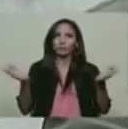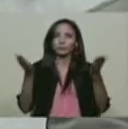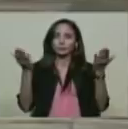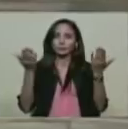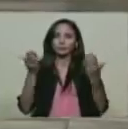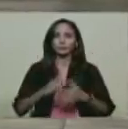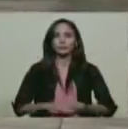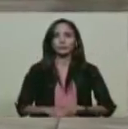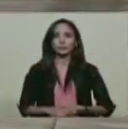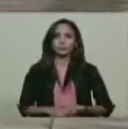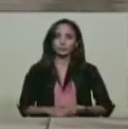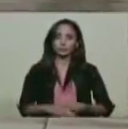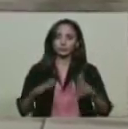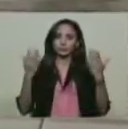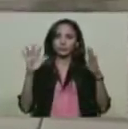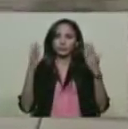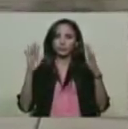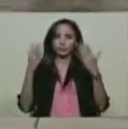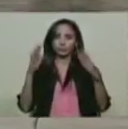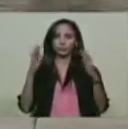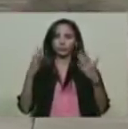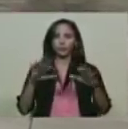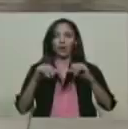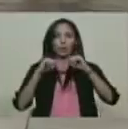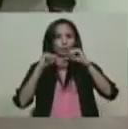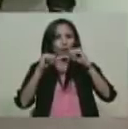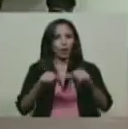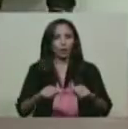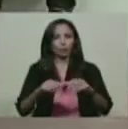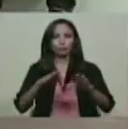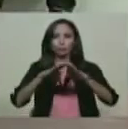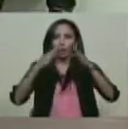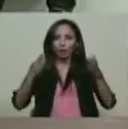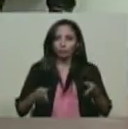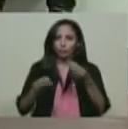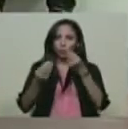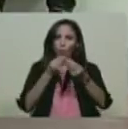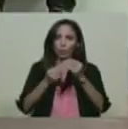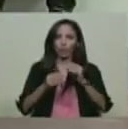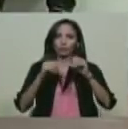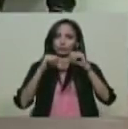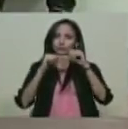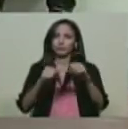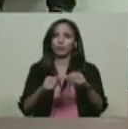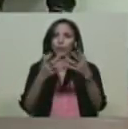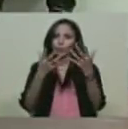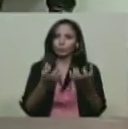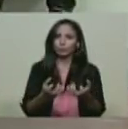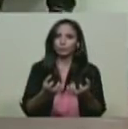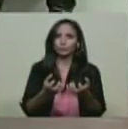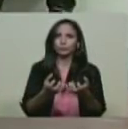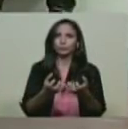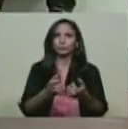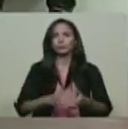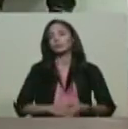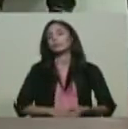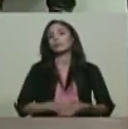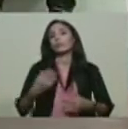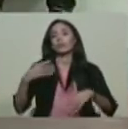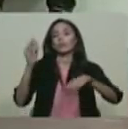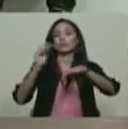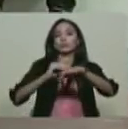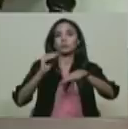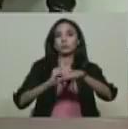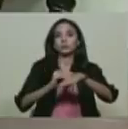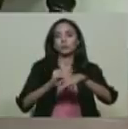sigan fortaleciéndose, consolidándose. Le pido al compañero